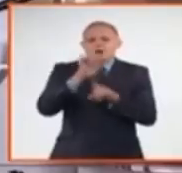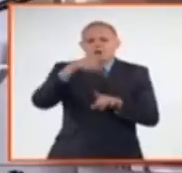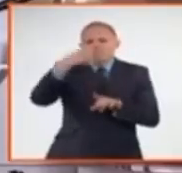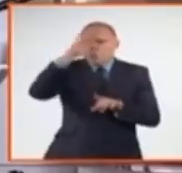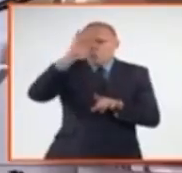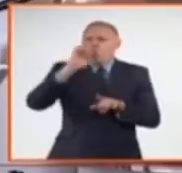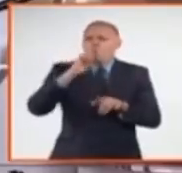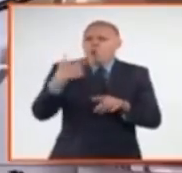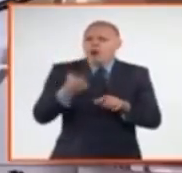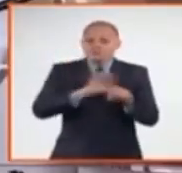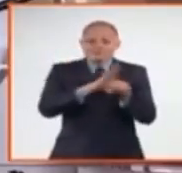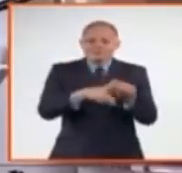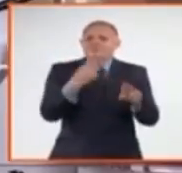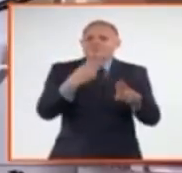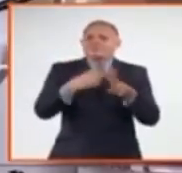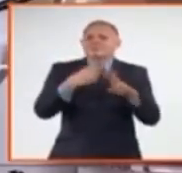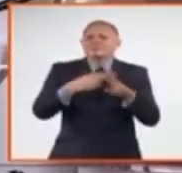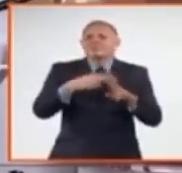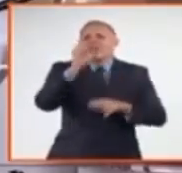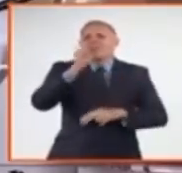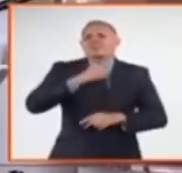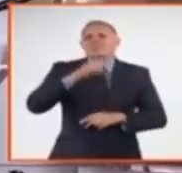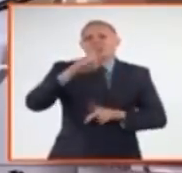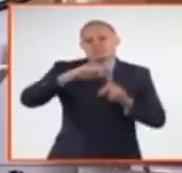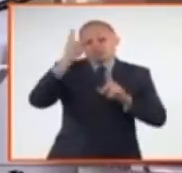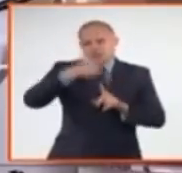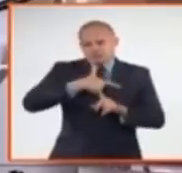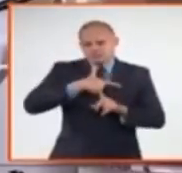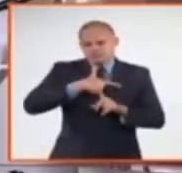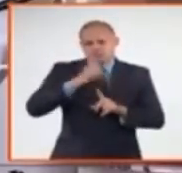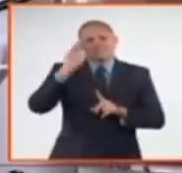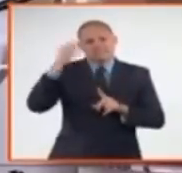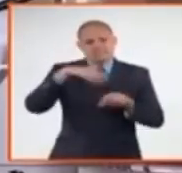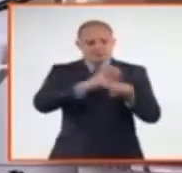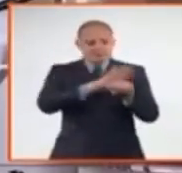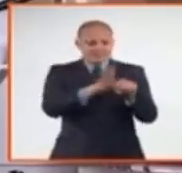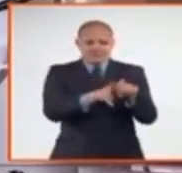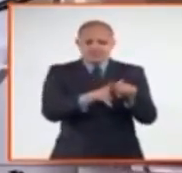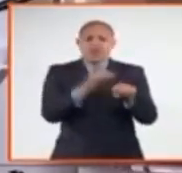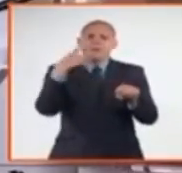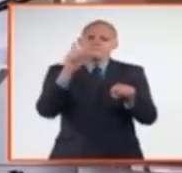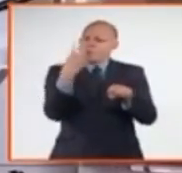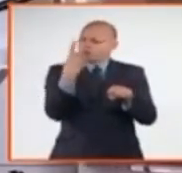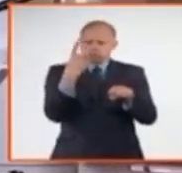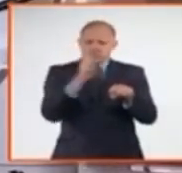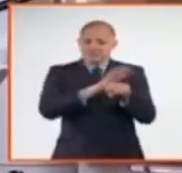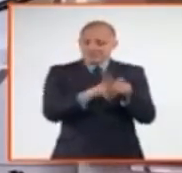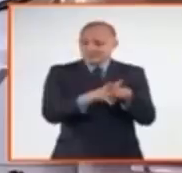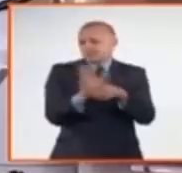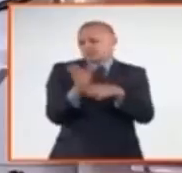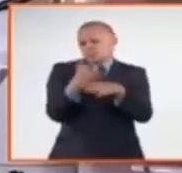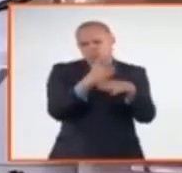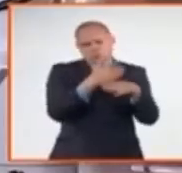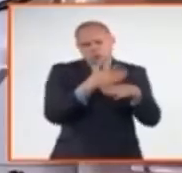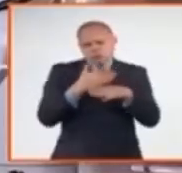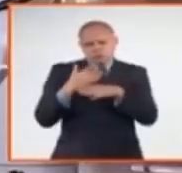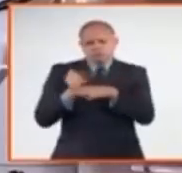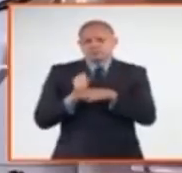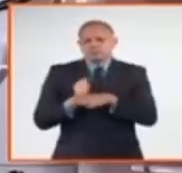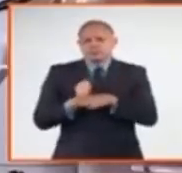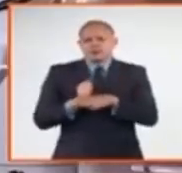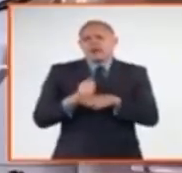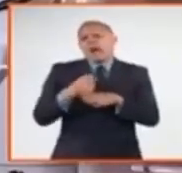saco flor más contagiosa de las que han surgido hasta la fecha con una velocidad de transmisión